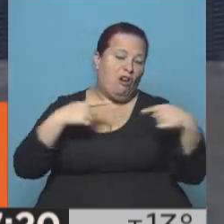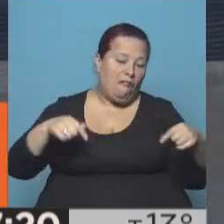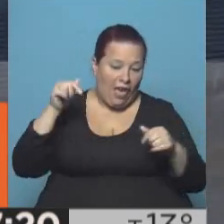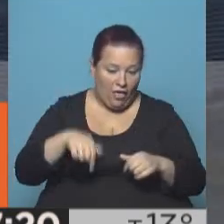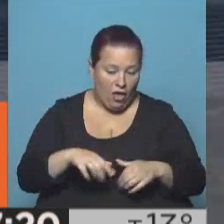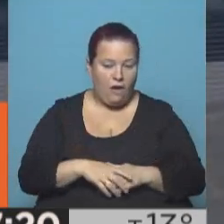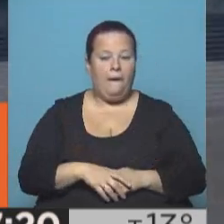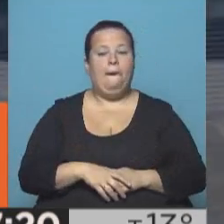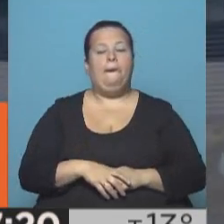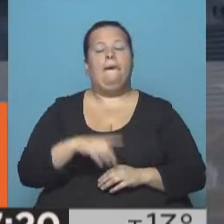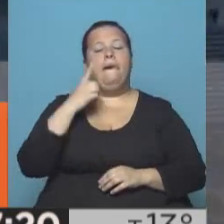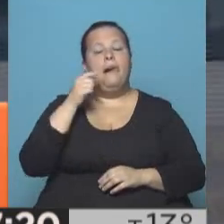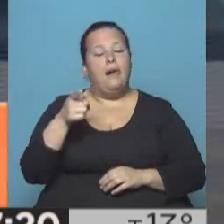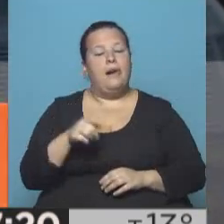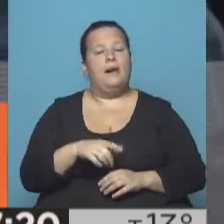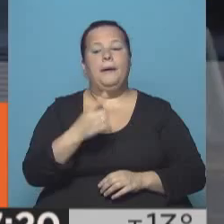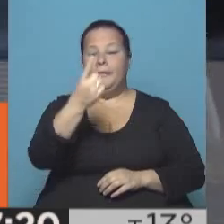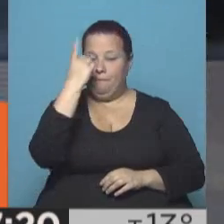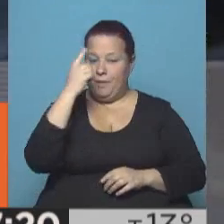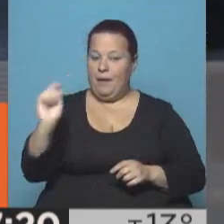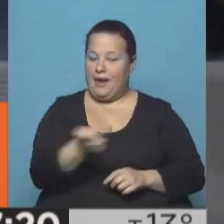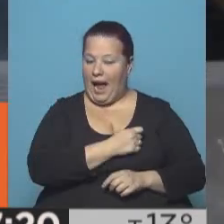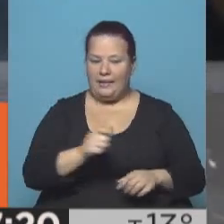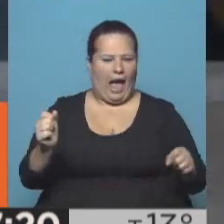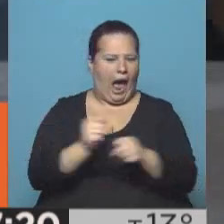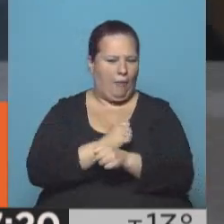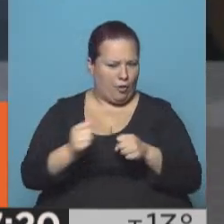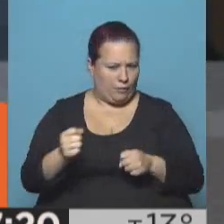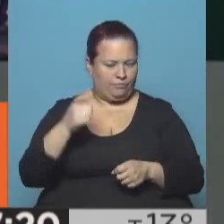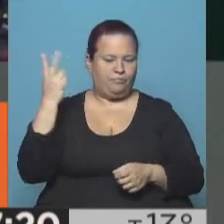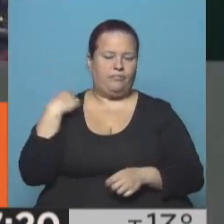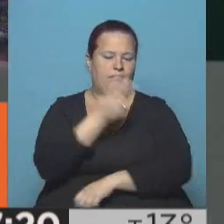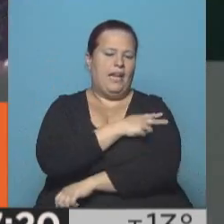día, Ivo Karlovic es la primera raqueta confirmada por el